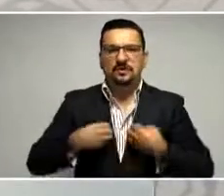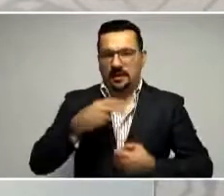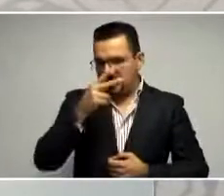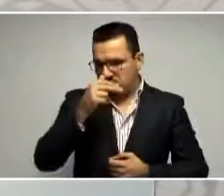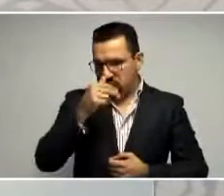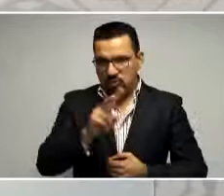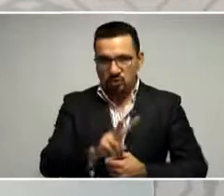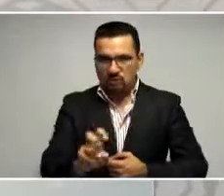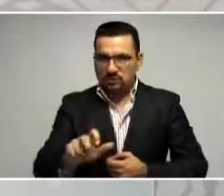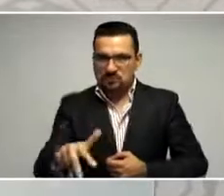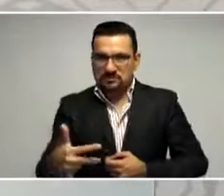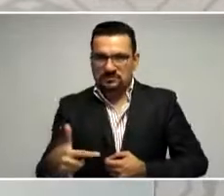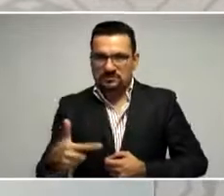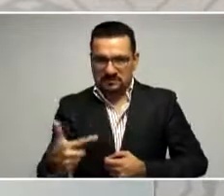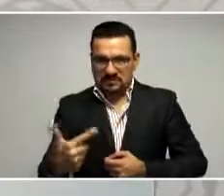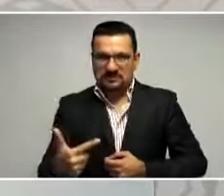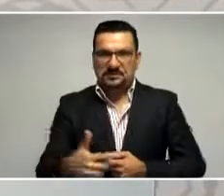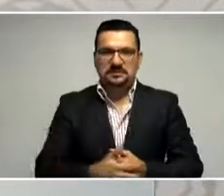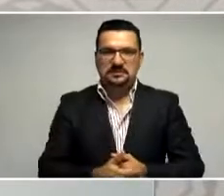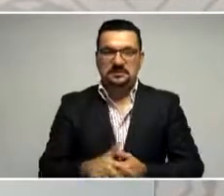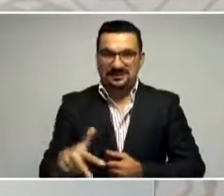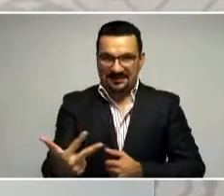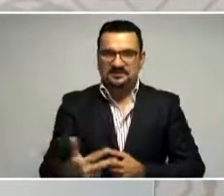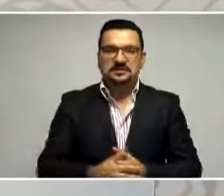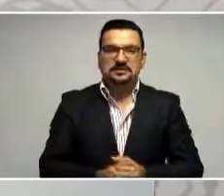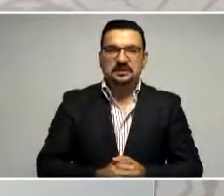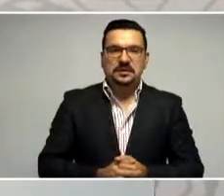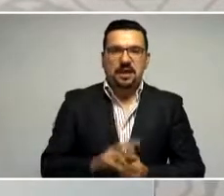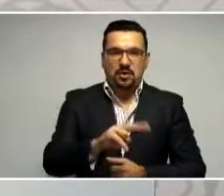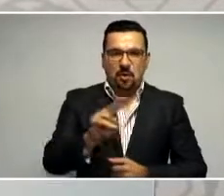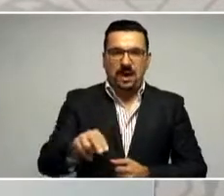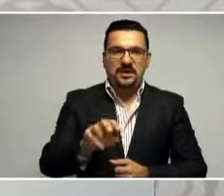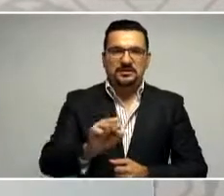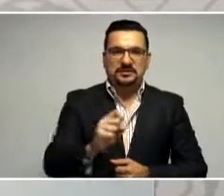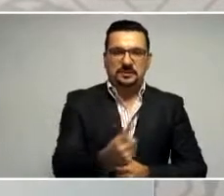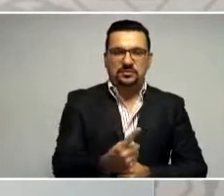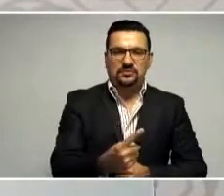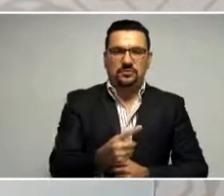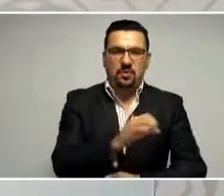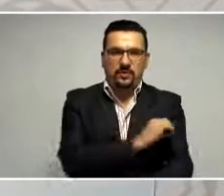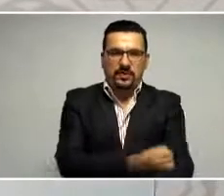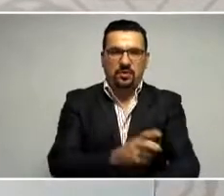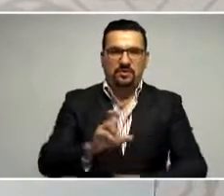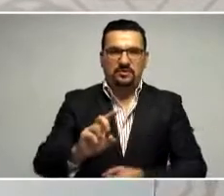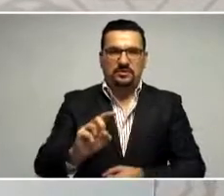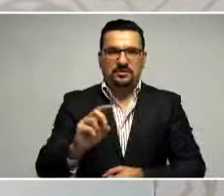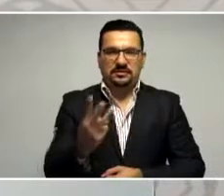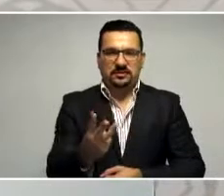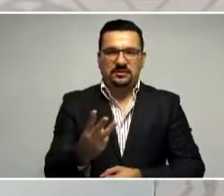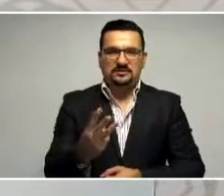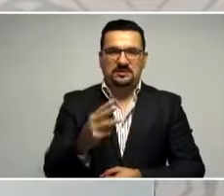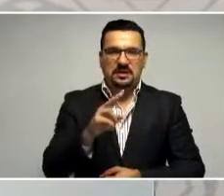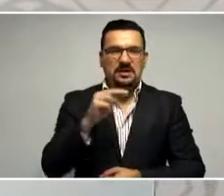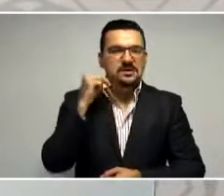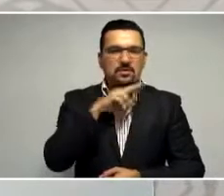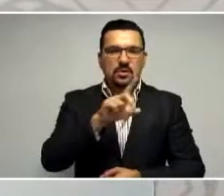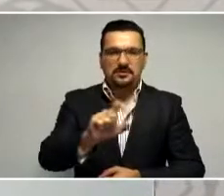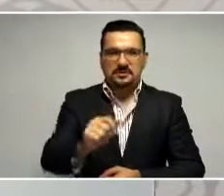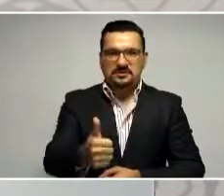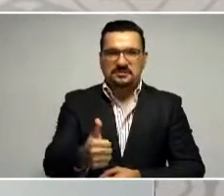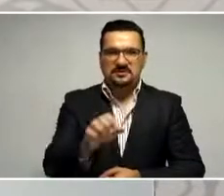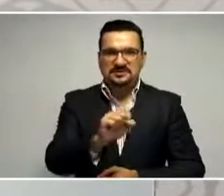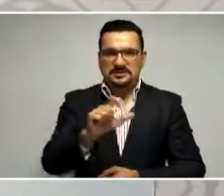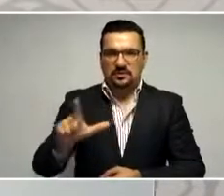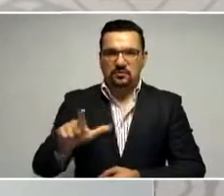Hermosillo, 213, Nogales, 71, Cajeme, 33, Navojoa, 26, San Luis Río